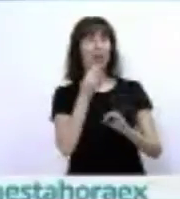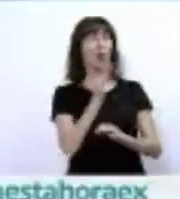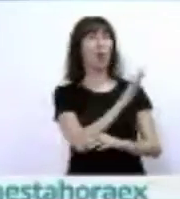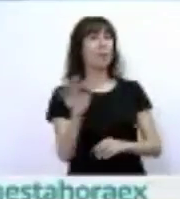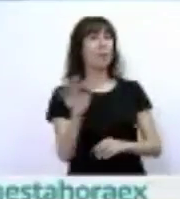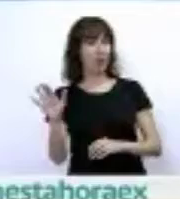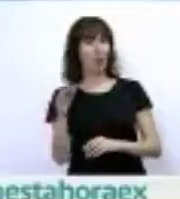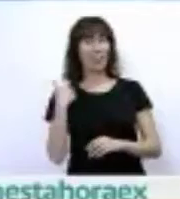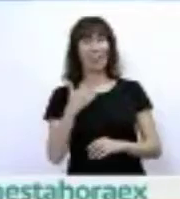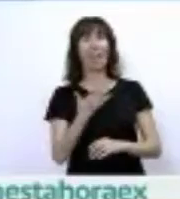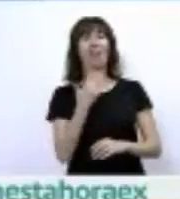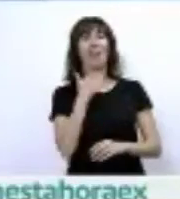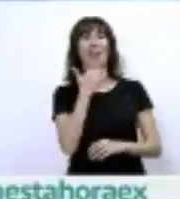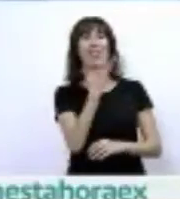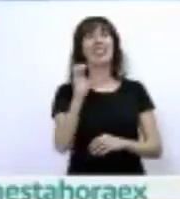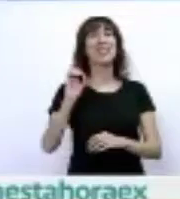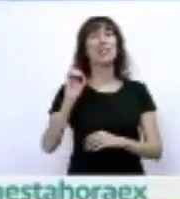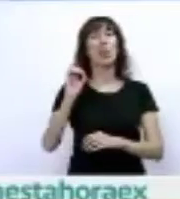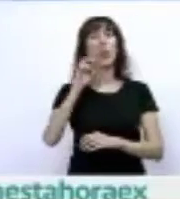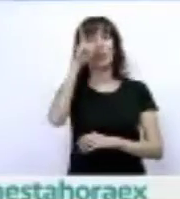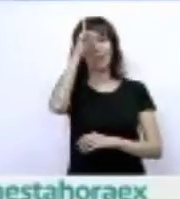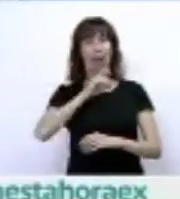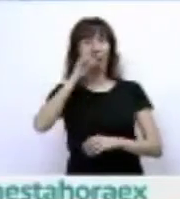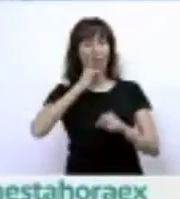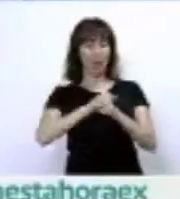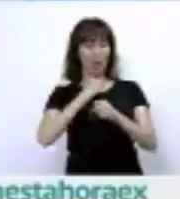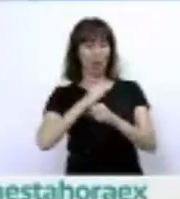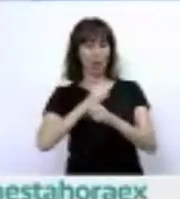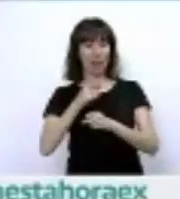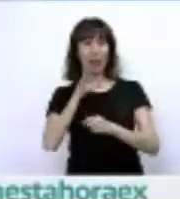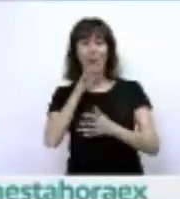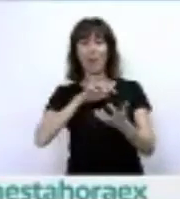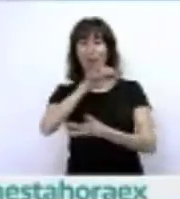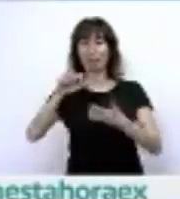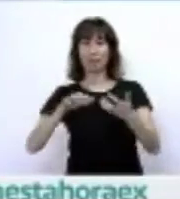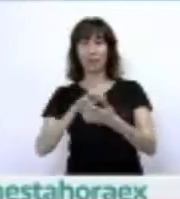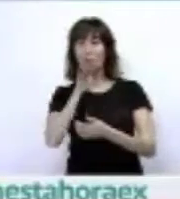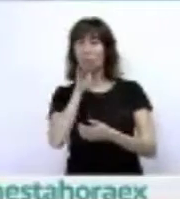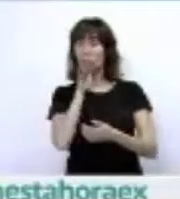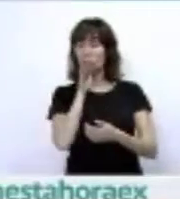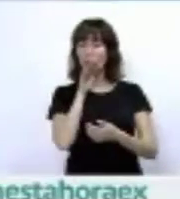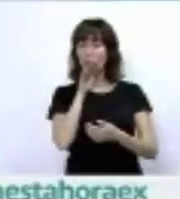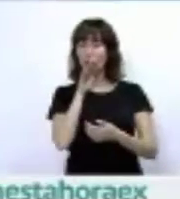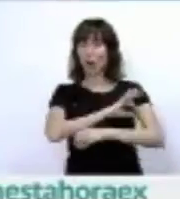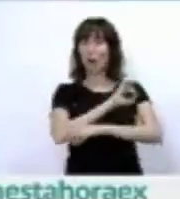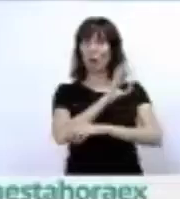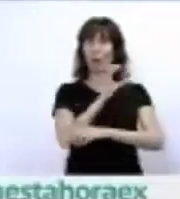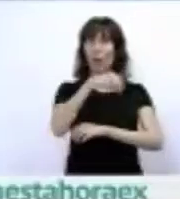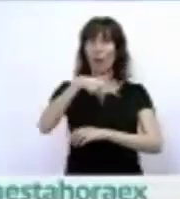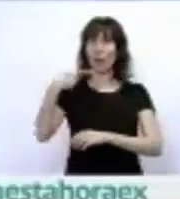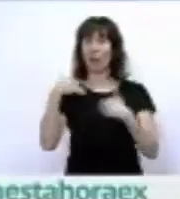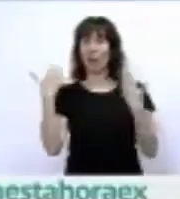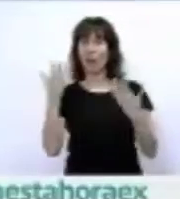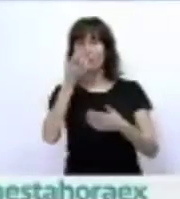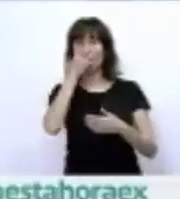casi 50 años de trayectoria recorriendo literalmente medio mundo, revolucionando el género, y además es uno de los cofundadores de la ONG, nada más y nada menos,